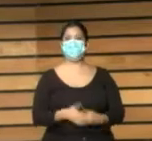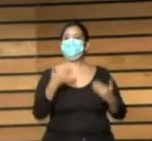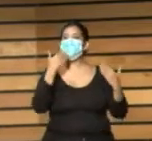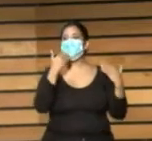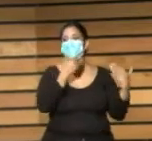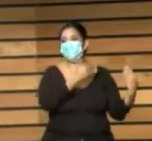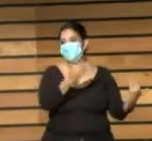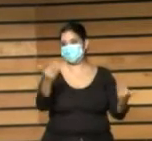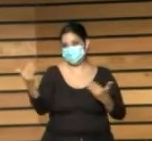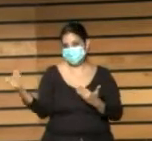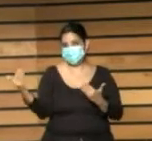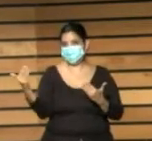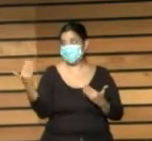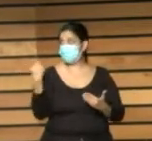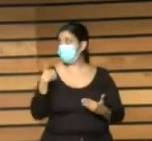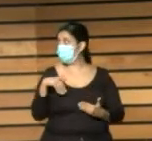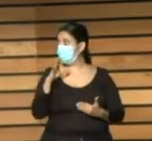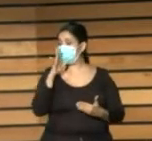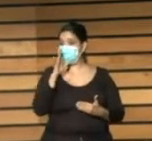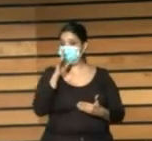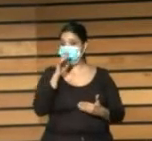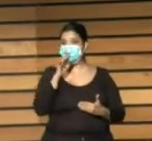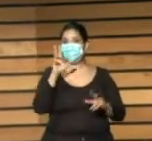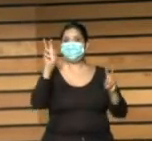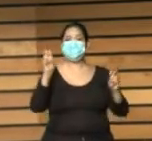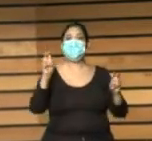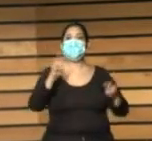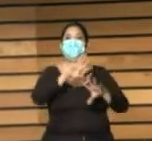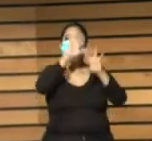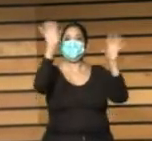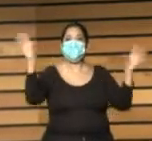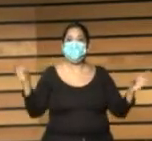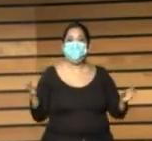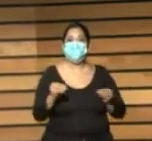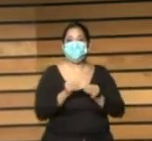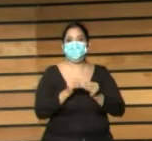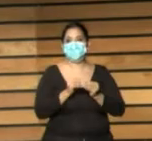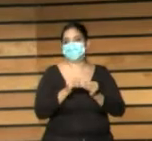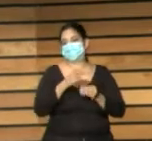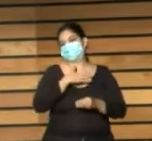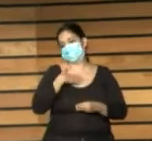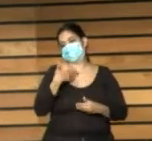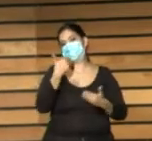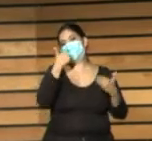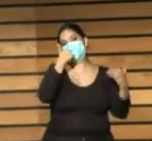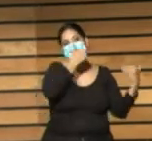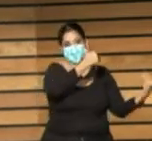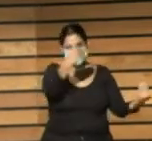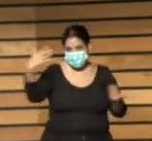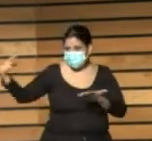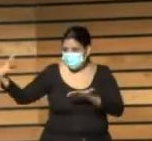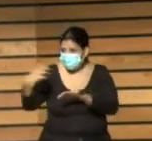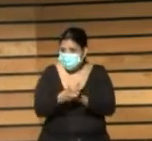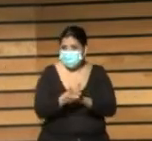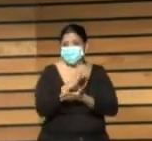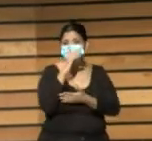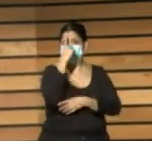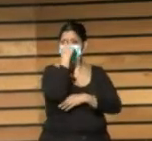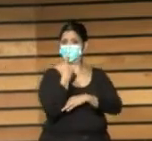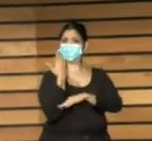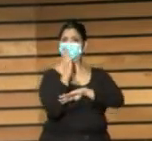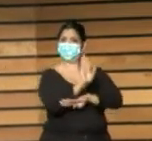Muchas gracias y vamos a iniciar la ceremonia de clausura de este congreso. Quiero agradeceros a todos vuestra actitud y